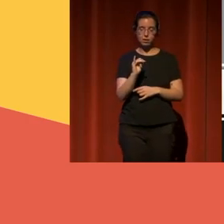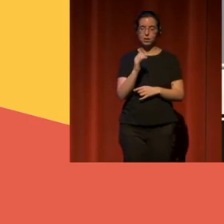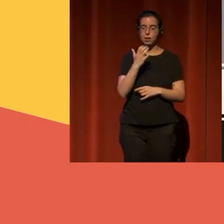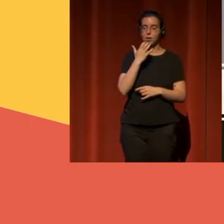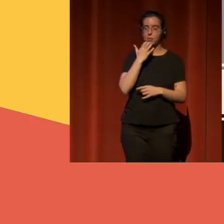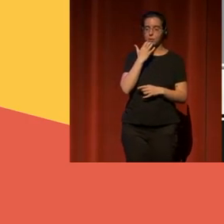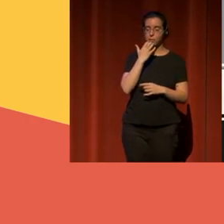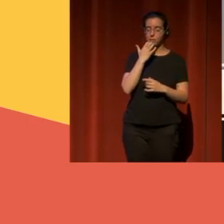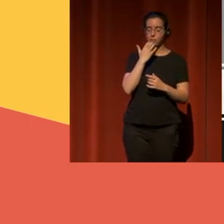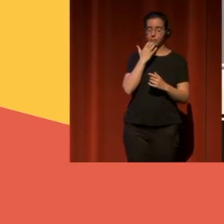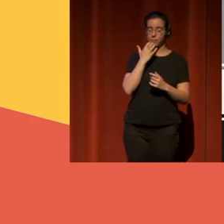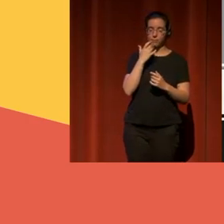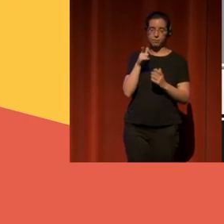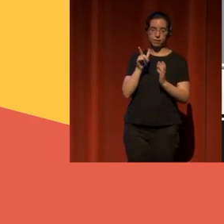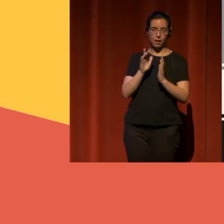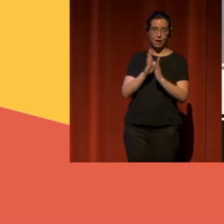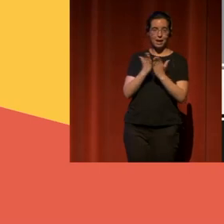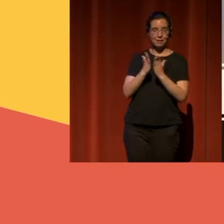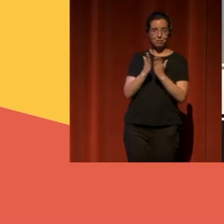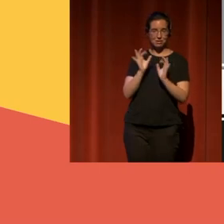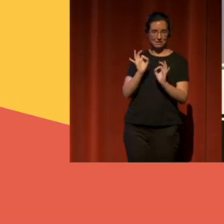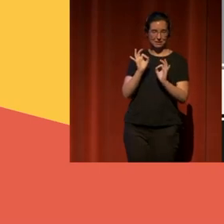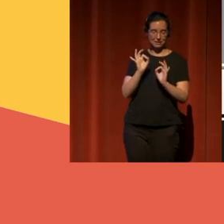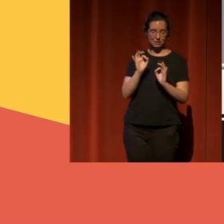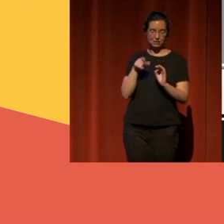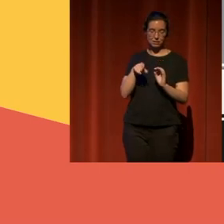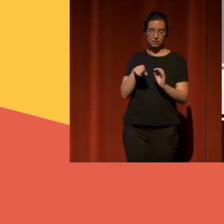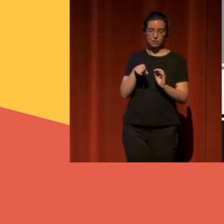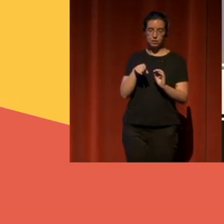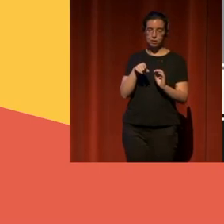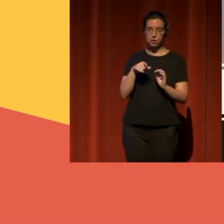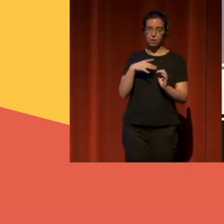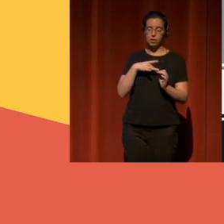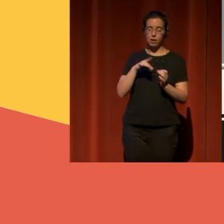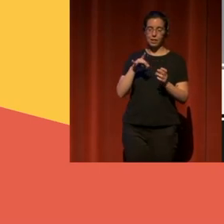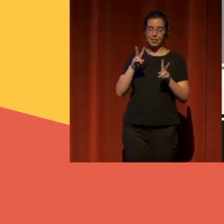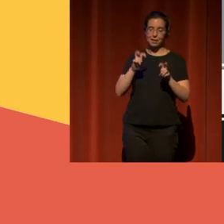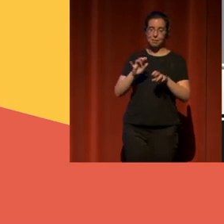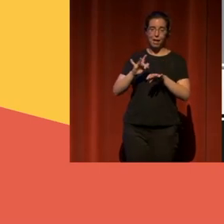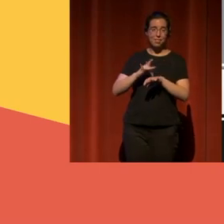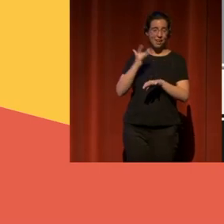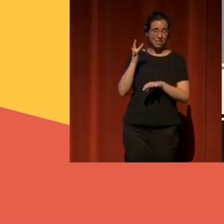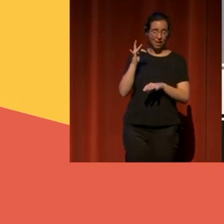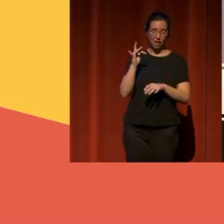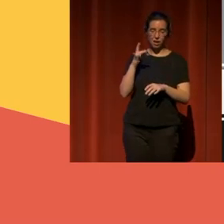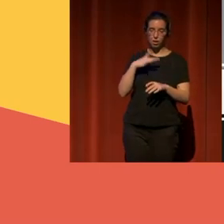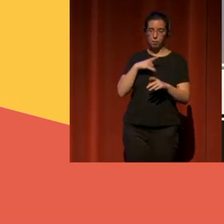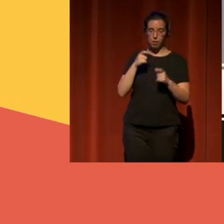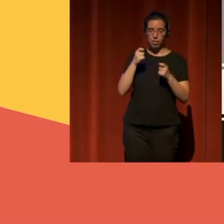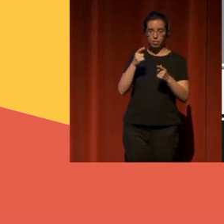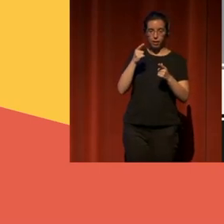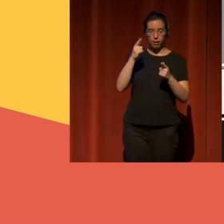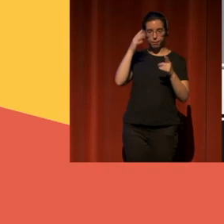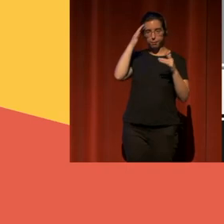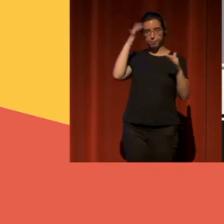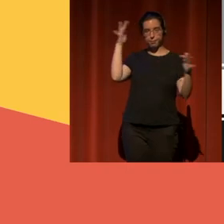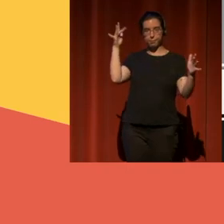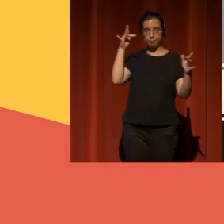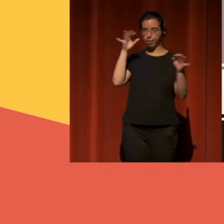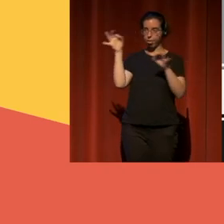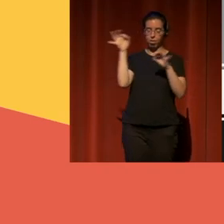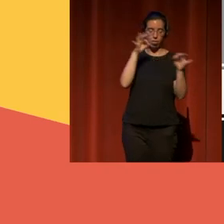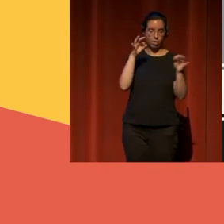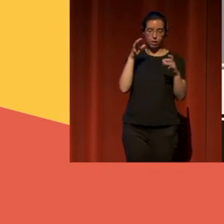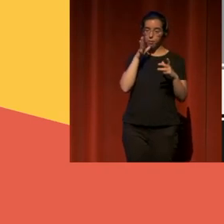en este tipo de obras y entre ellos, bueno, el elemento digital señala que puede generar distracción, sobre todo cuando el efecto